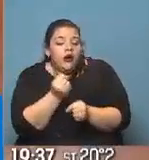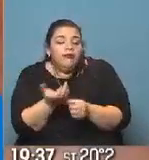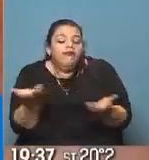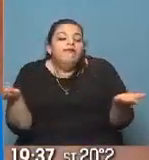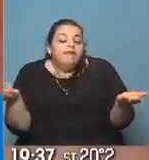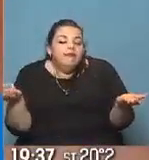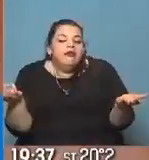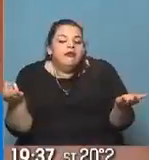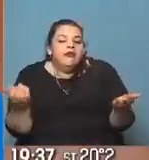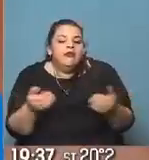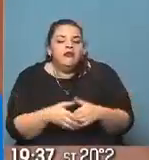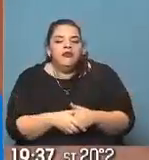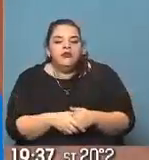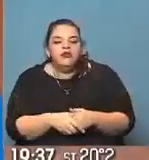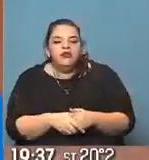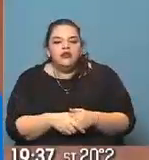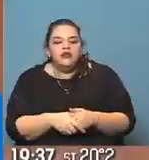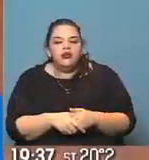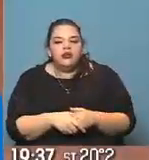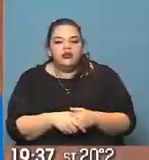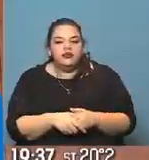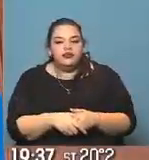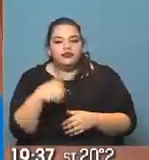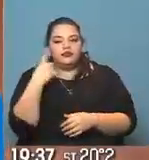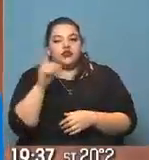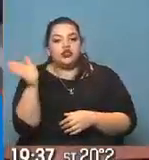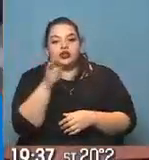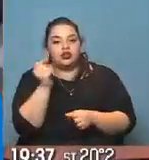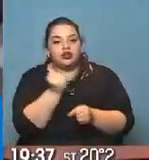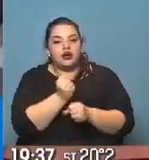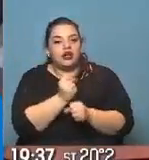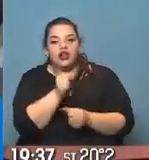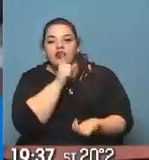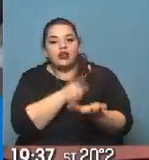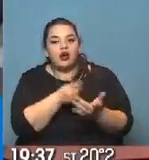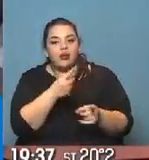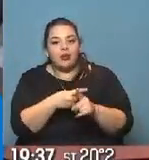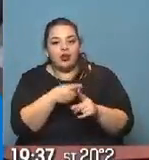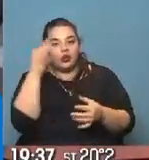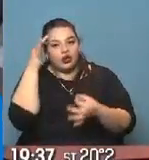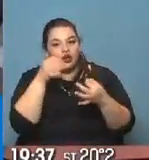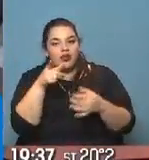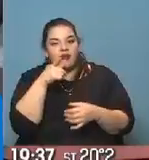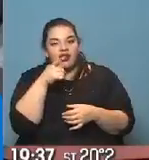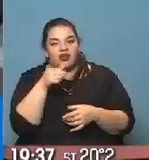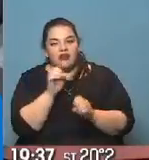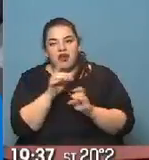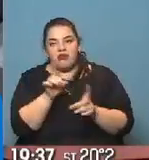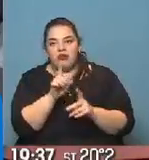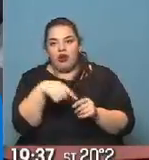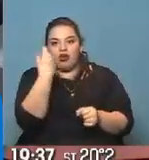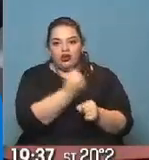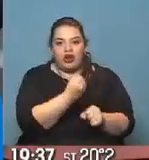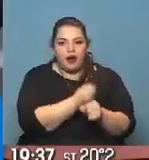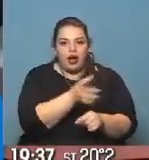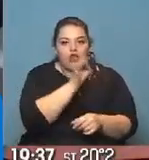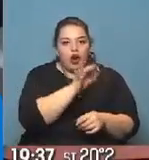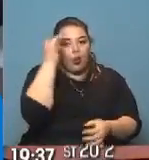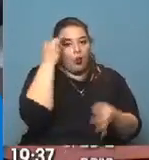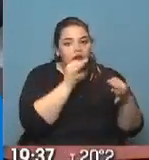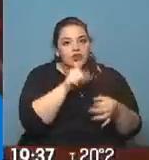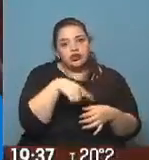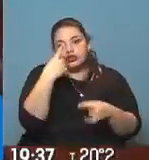lo que pasa es que todas las profesiones no deciden sobre el futuro de un juicio. Pero parece muy injusto que otras profesiones cobren el 45 y un juez u otras